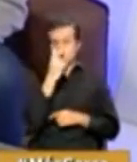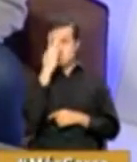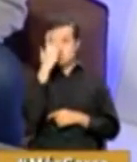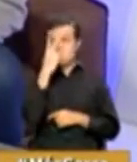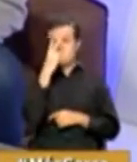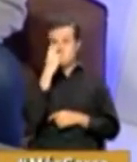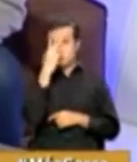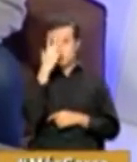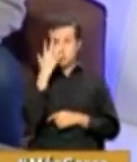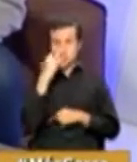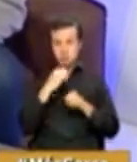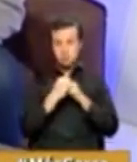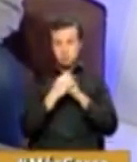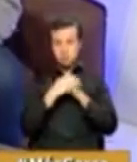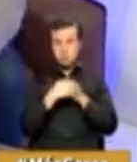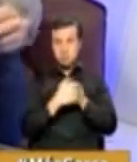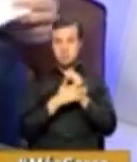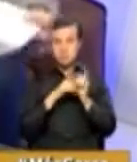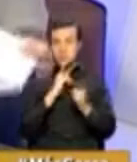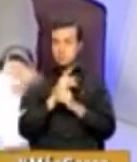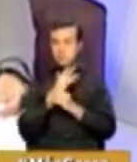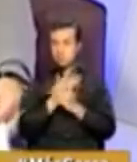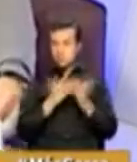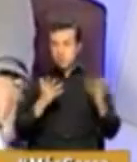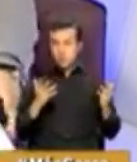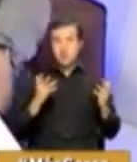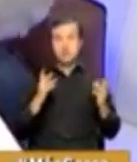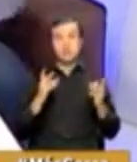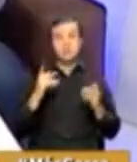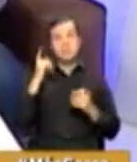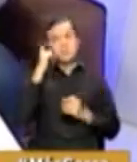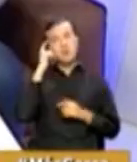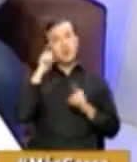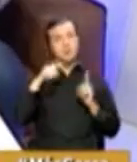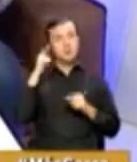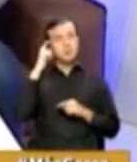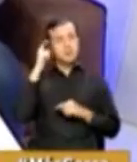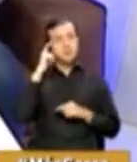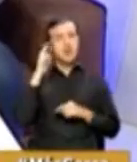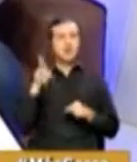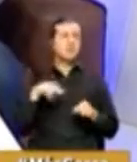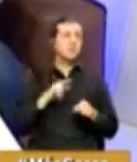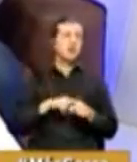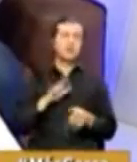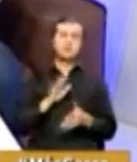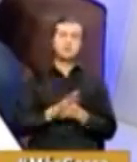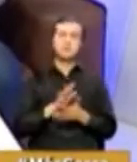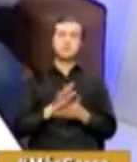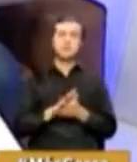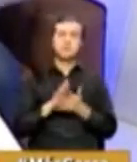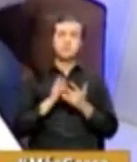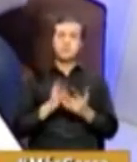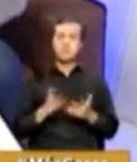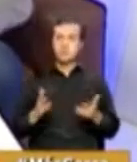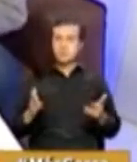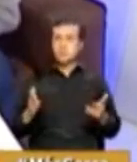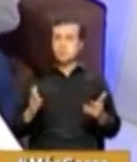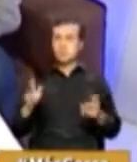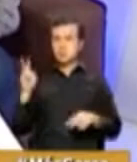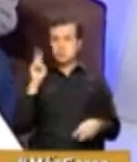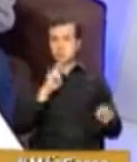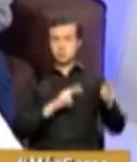precisamente por esta causa. Fíjate tú, parece tema. Que no fuera algo relevante, nos preocupamos de otros síntomas o hacemos un